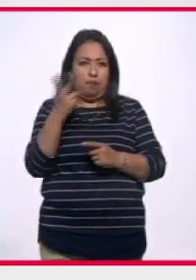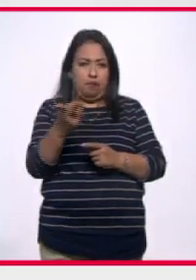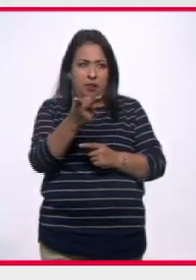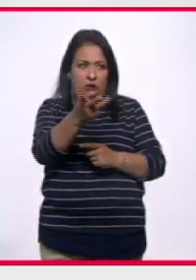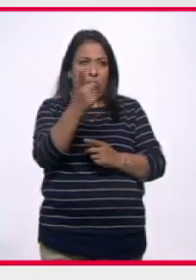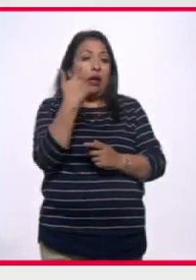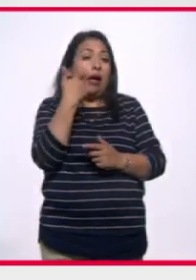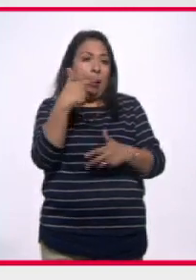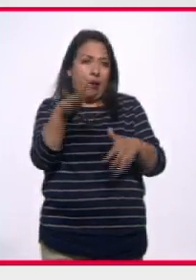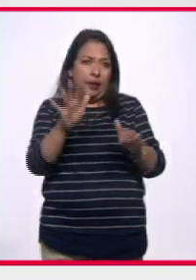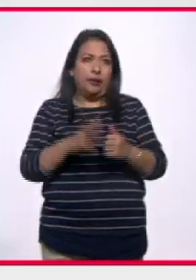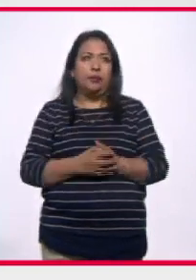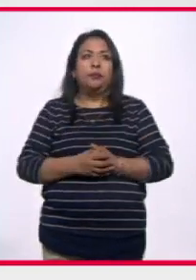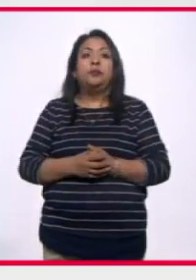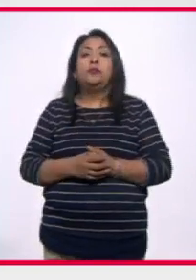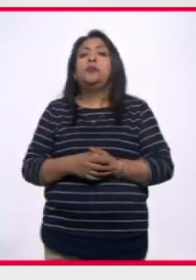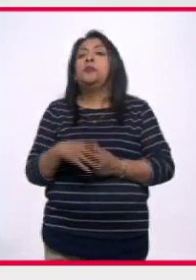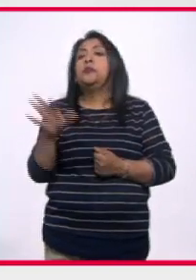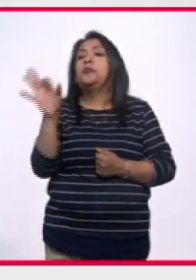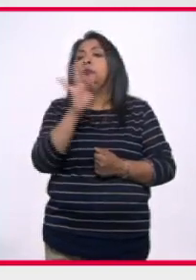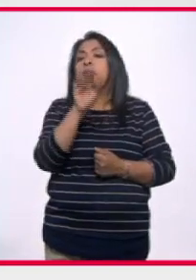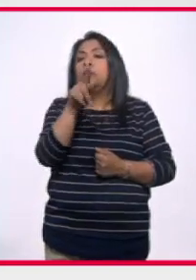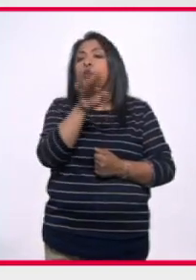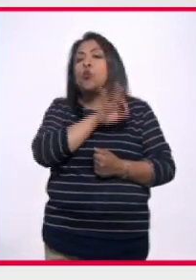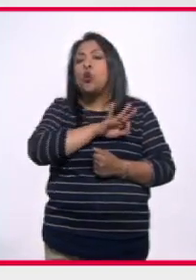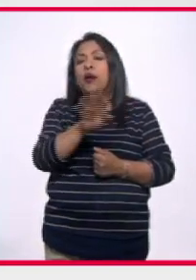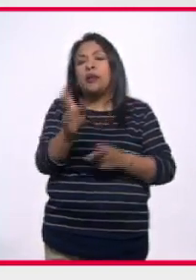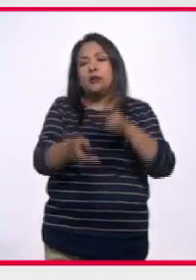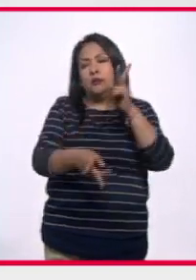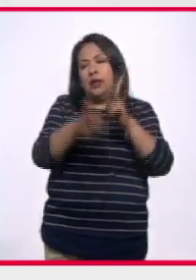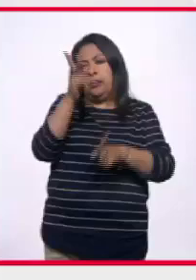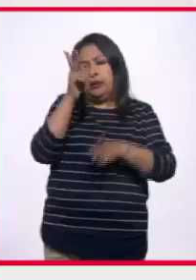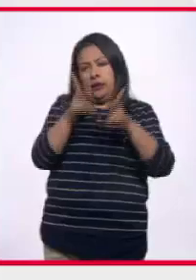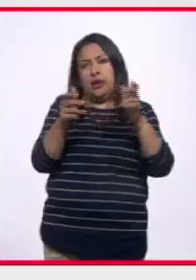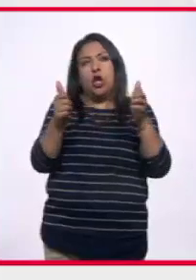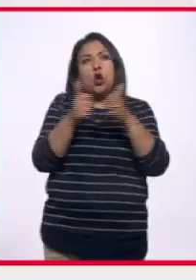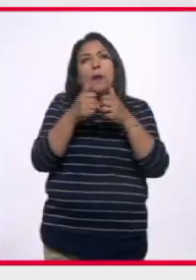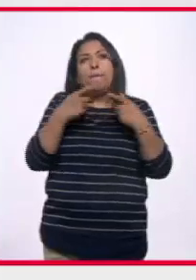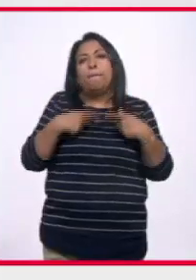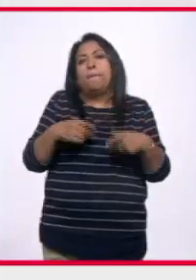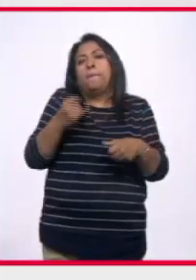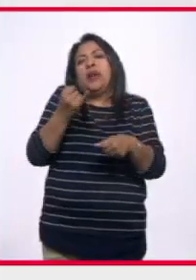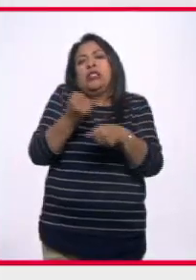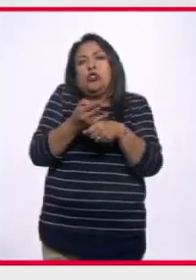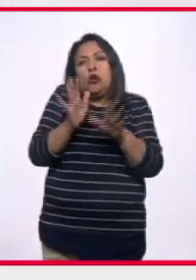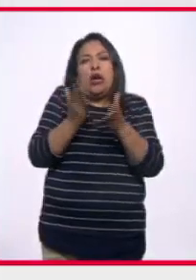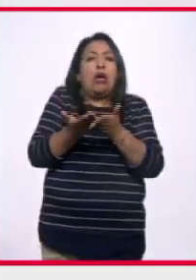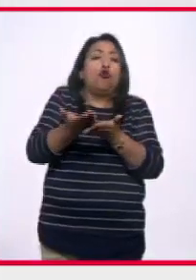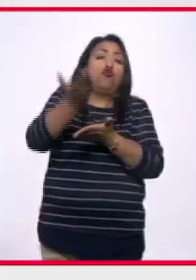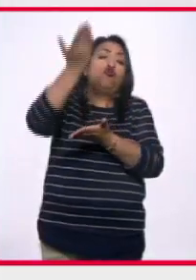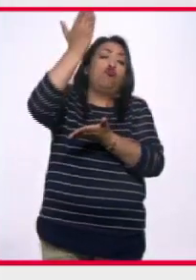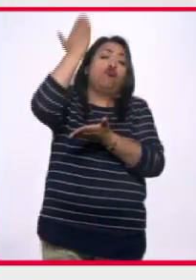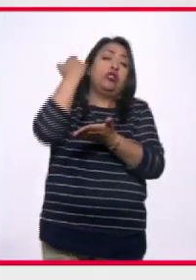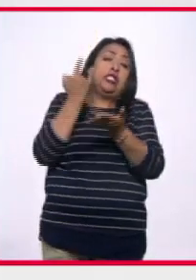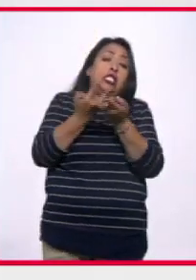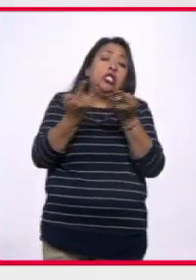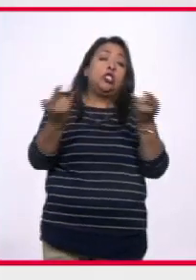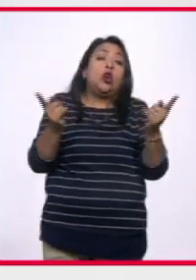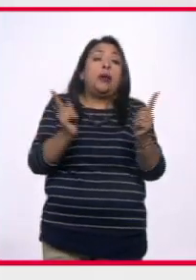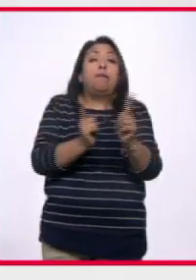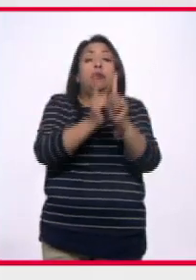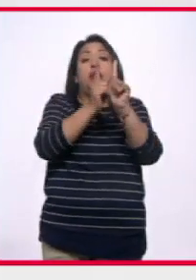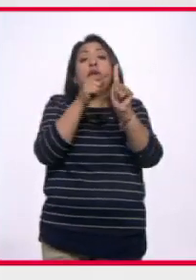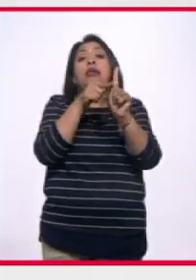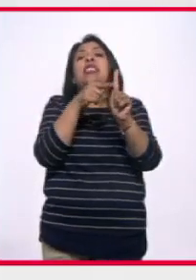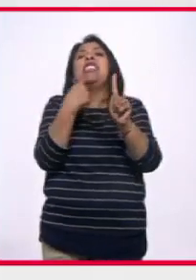a ver qué tal margo si pudieras platicar tener un encuentro con algún personaje del pasado histórico un